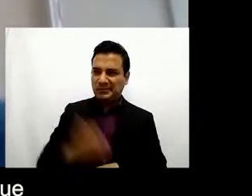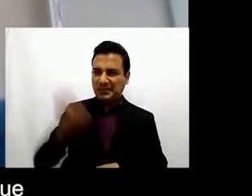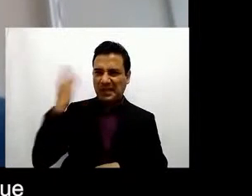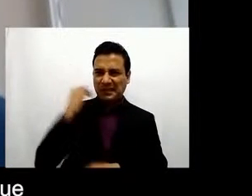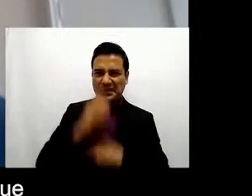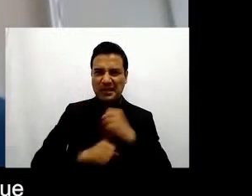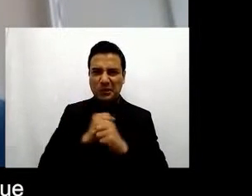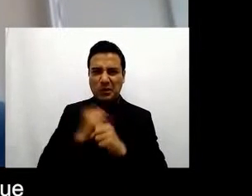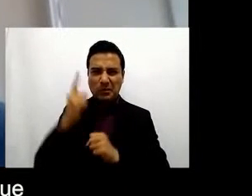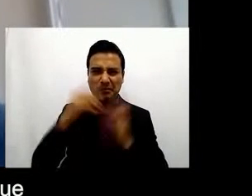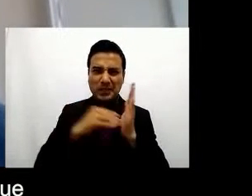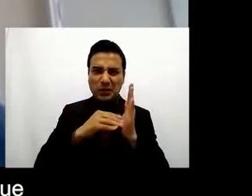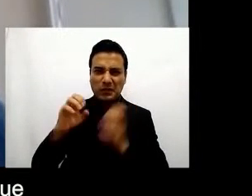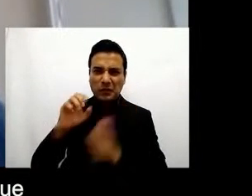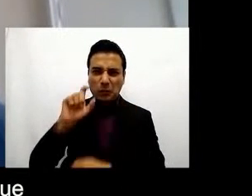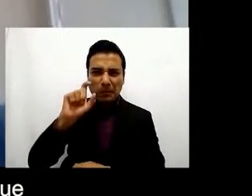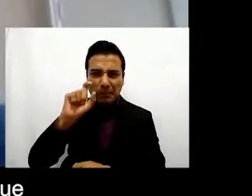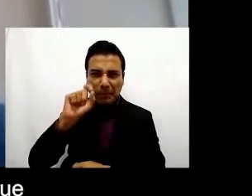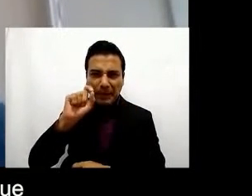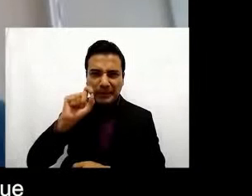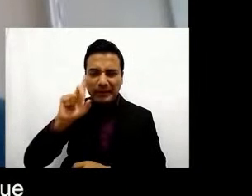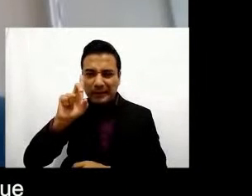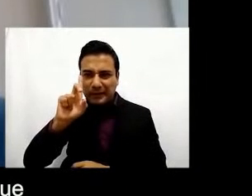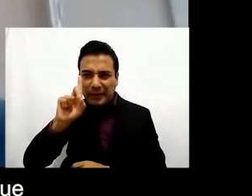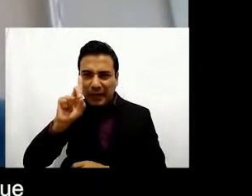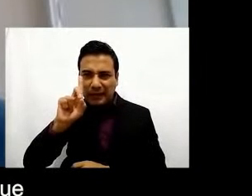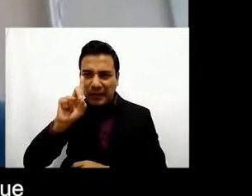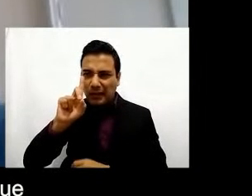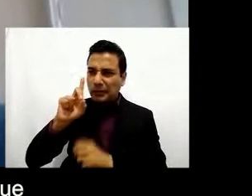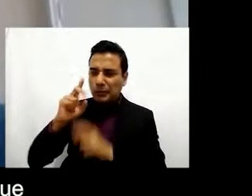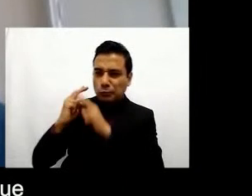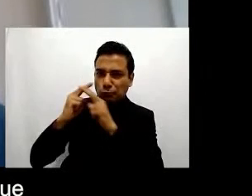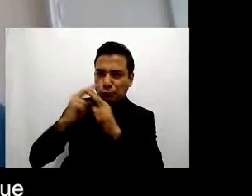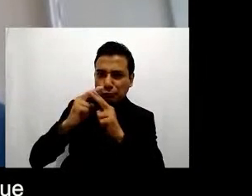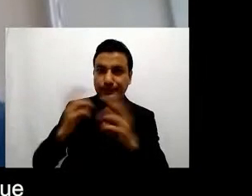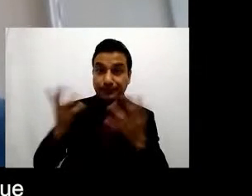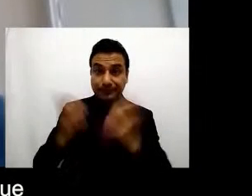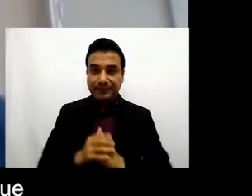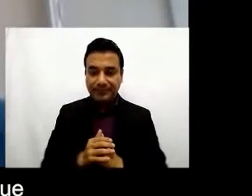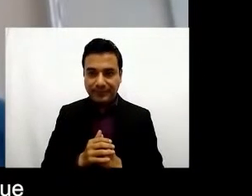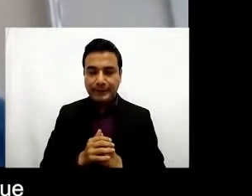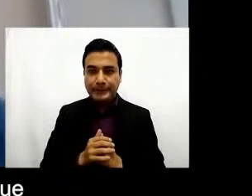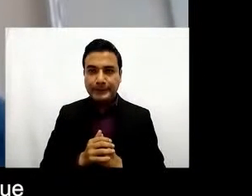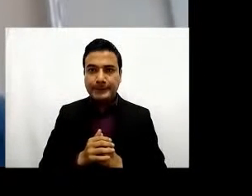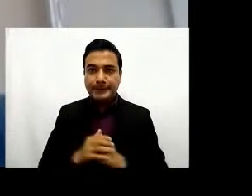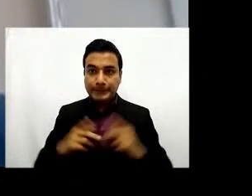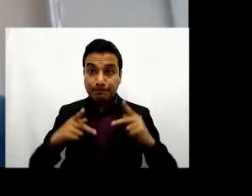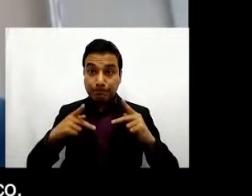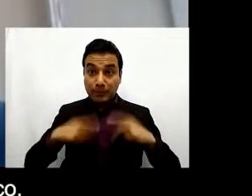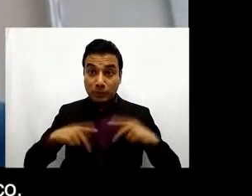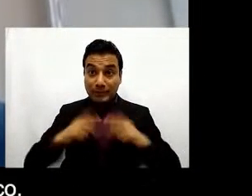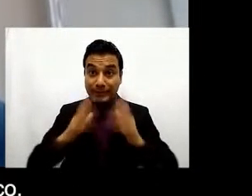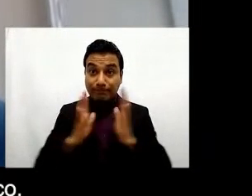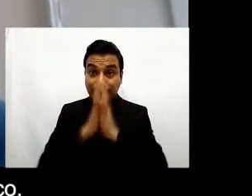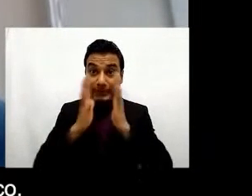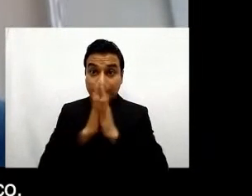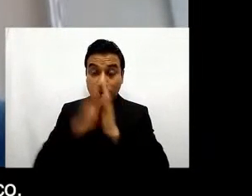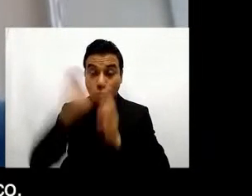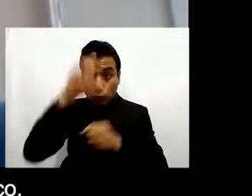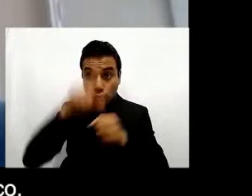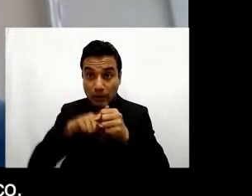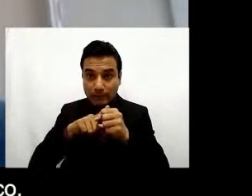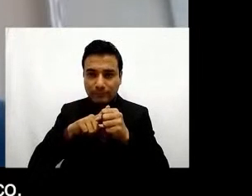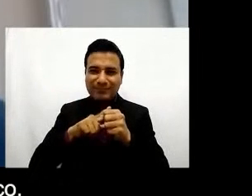años 20, 30 para acá, es que los actores culturales más importantes se van. ¿Se van a dónde?